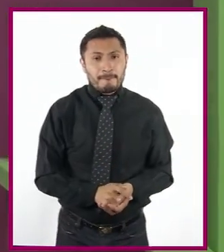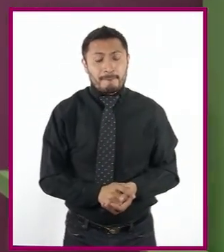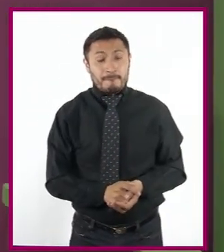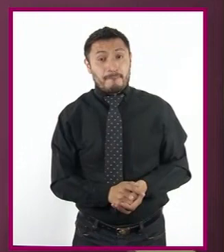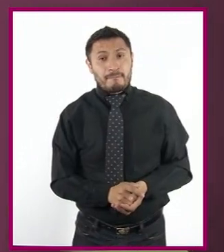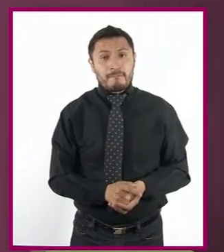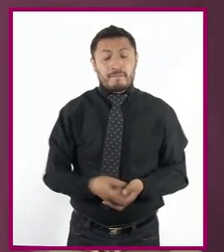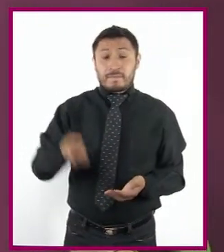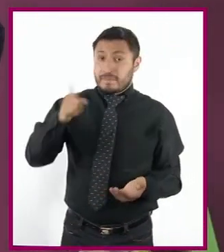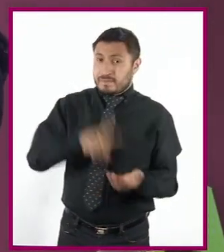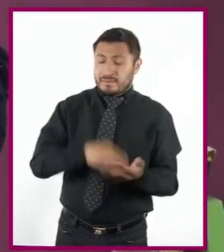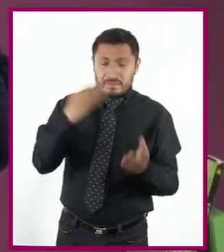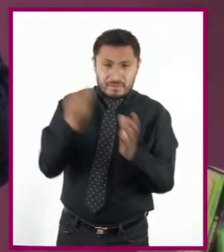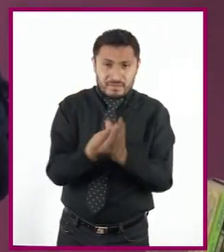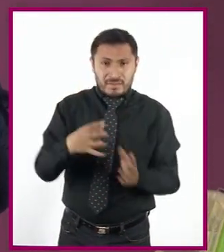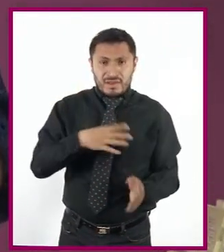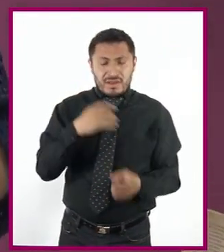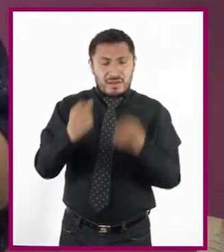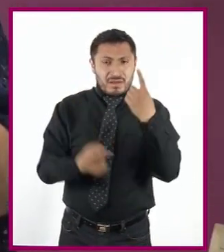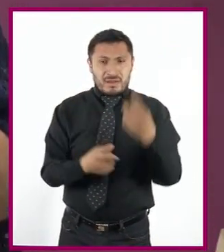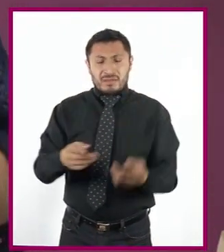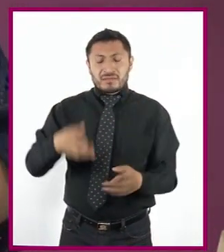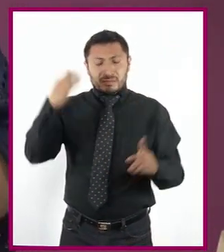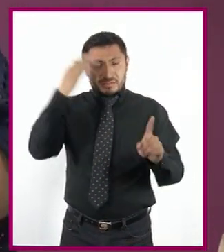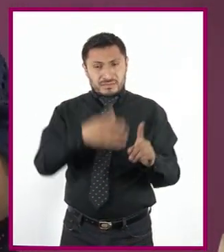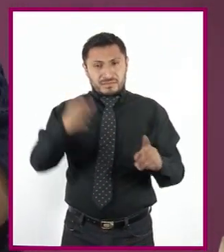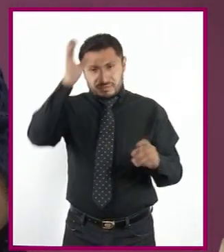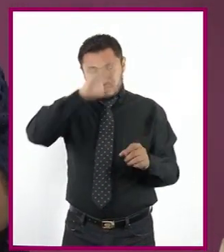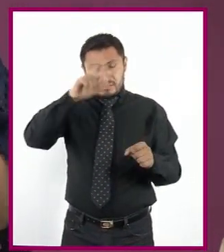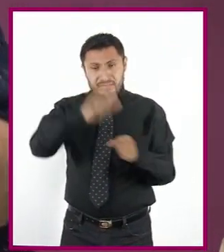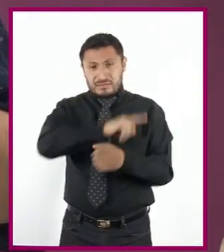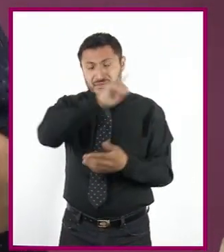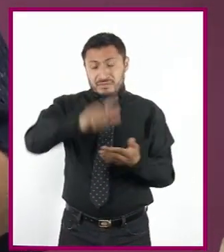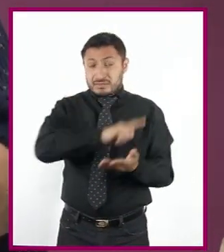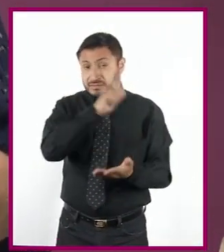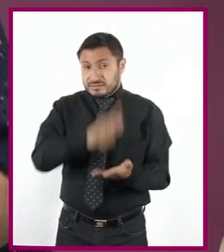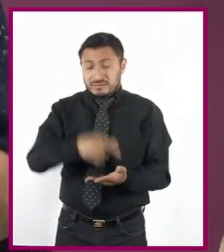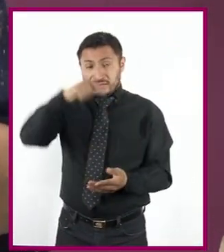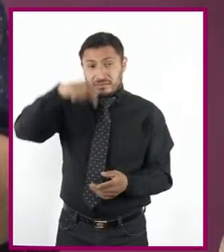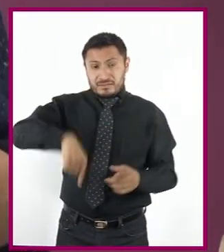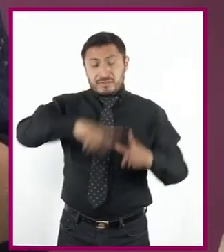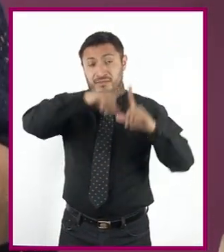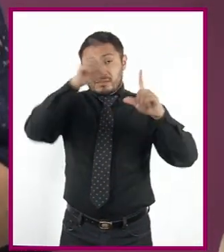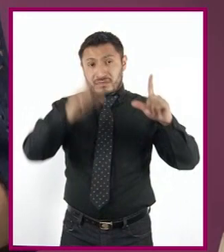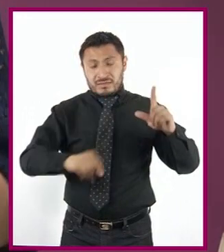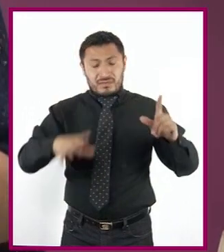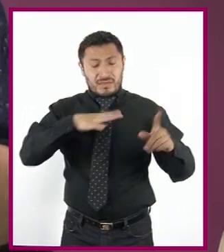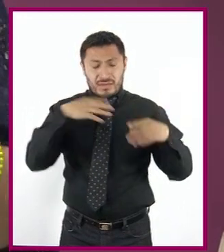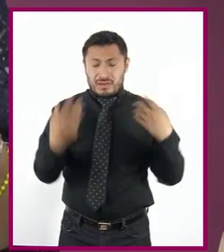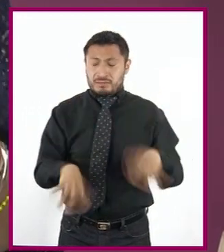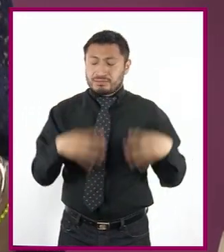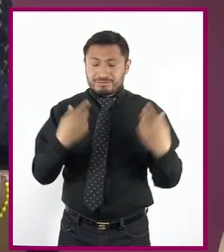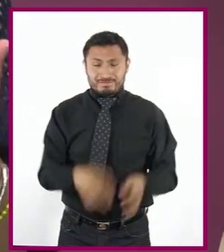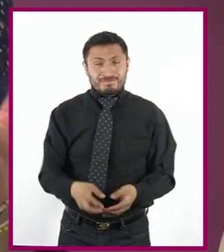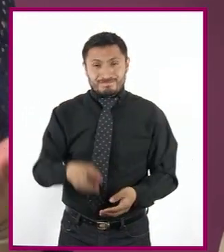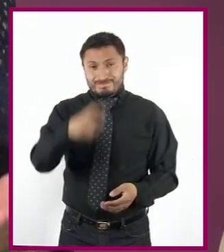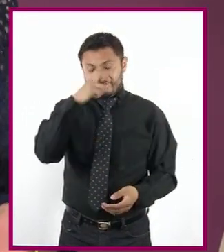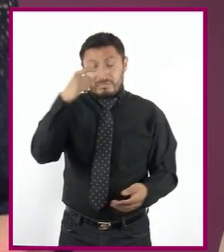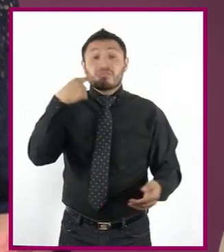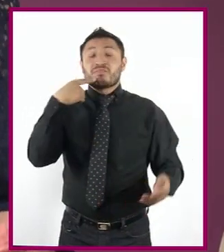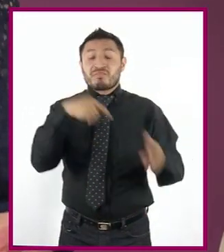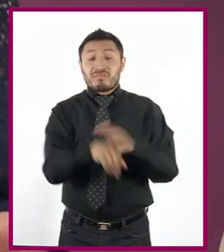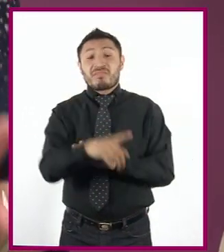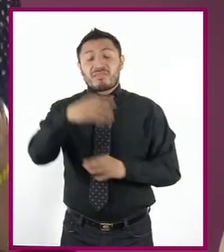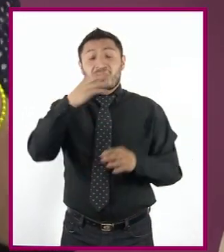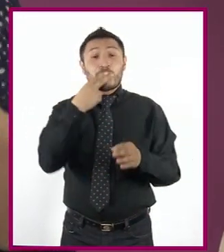En la sesión, vimos que algunos de los retos de la cultura de la legalidad en México son demandar la aplicación justa de